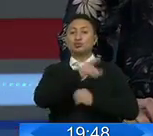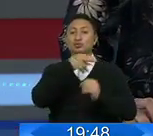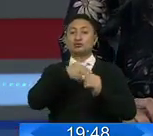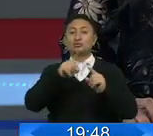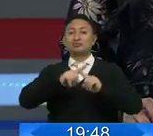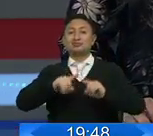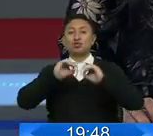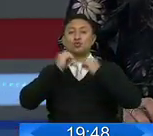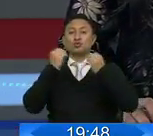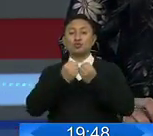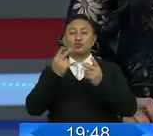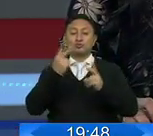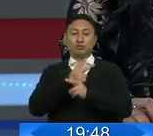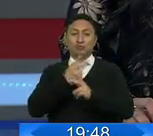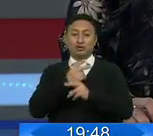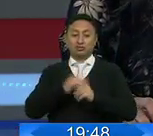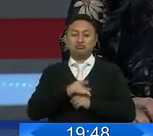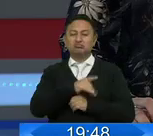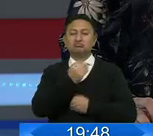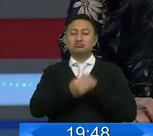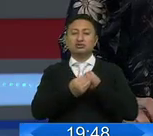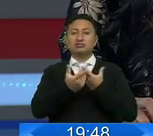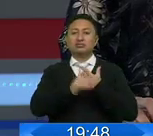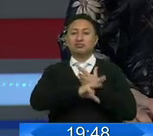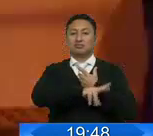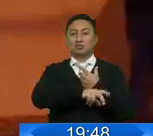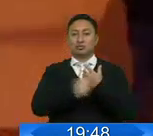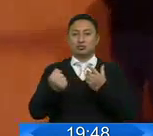varias agrupaciones delictivas dedicadas al robo.